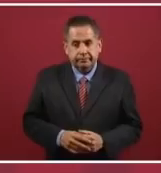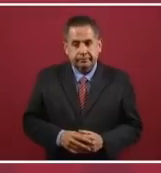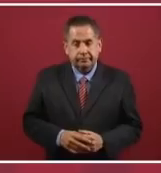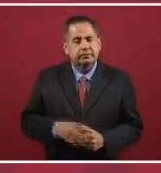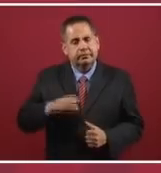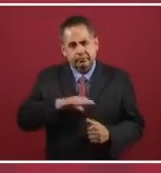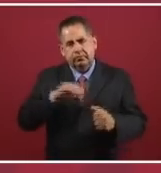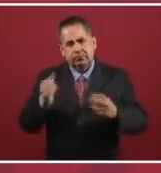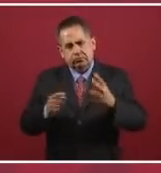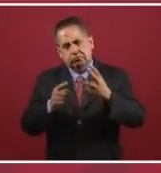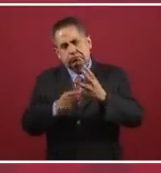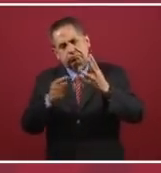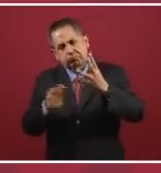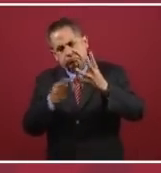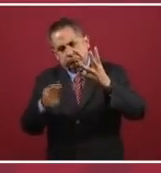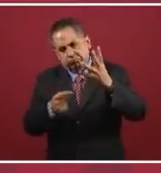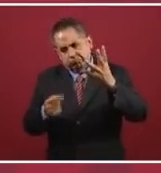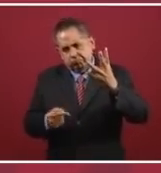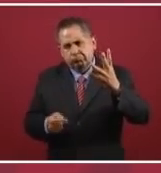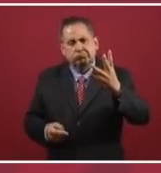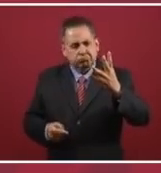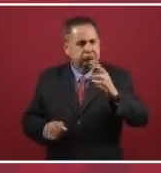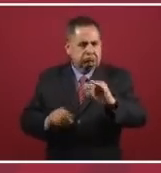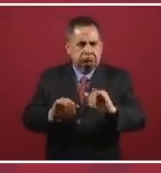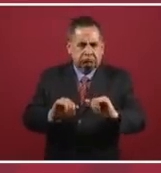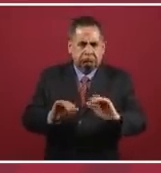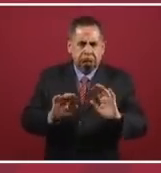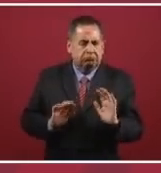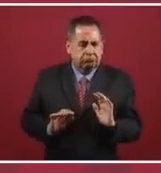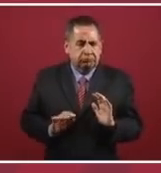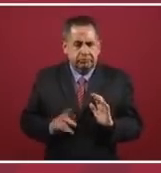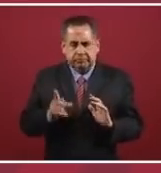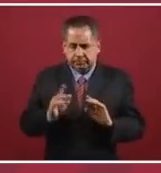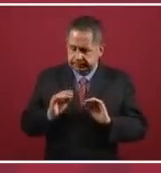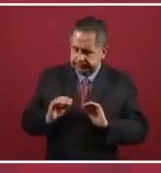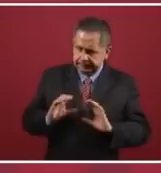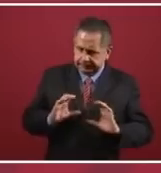otras prioridades, pero estoy